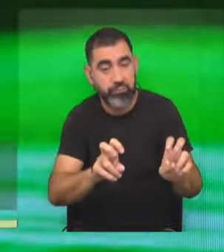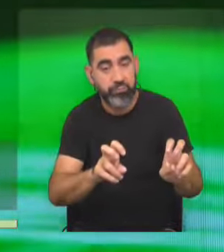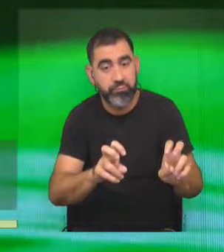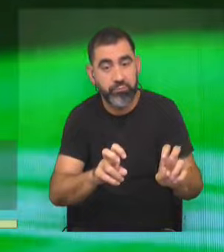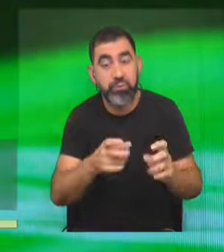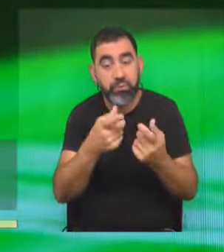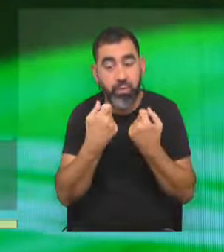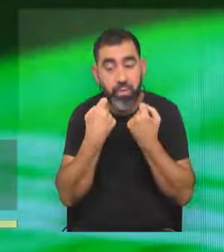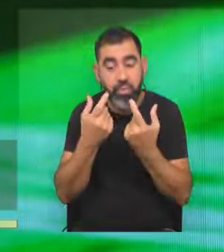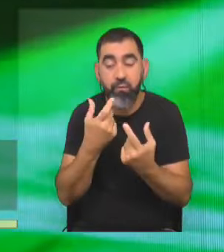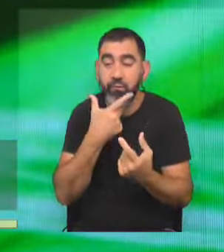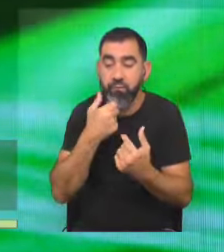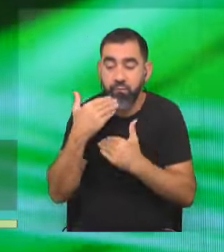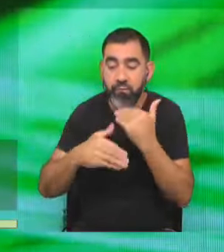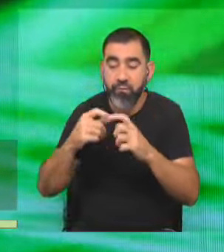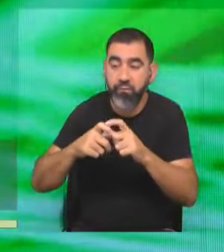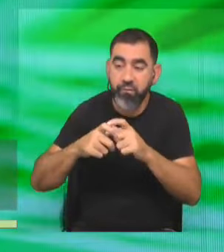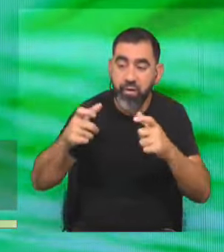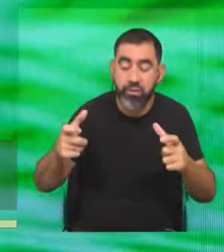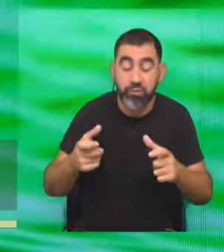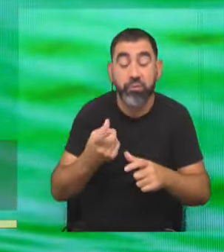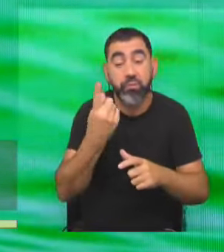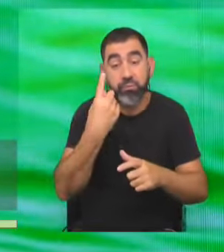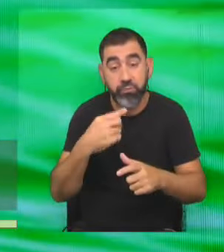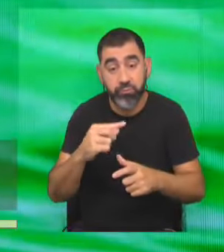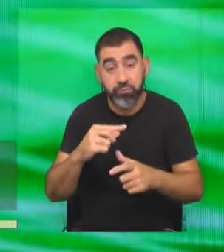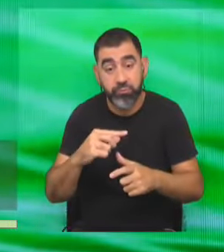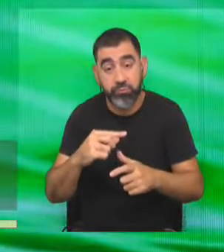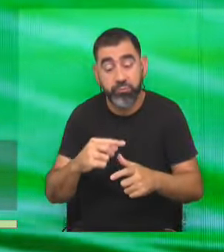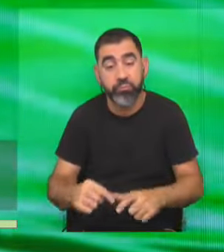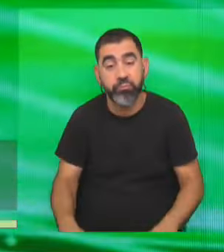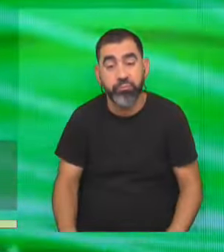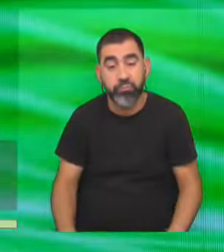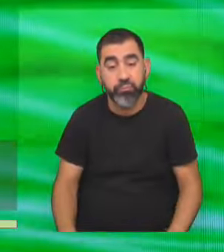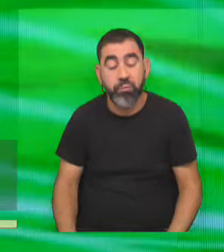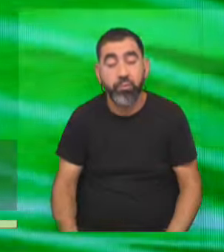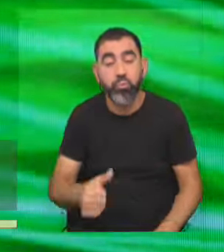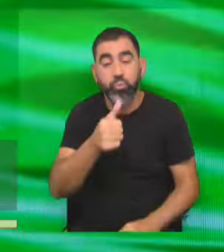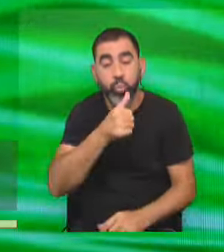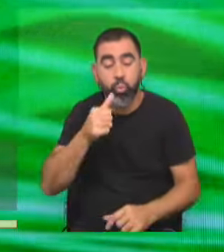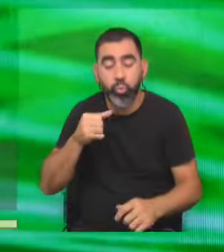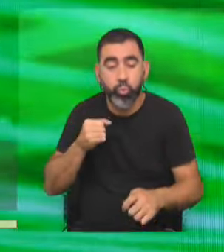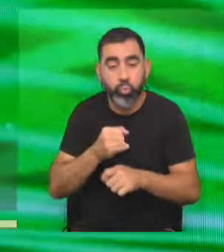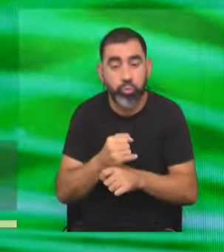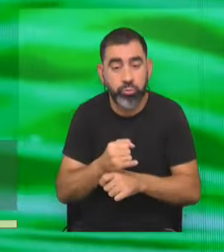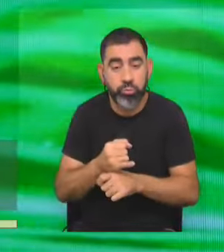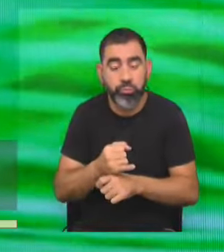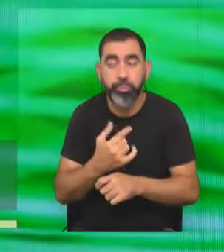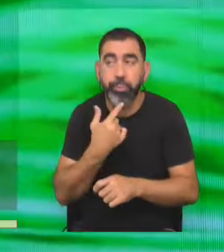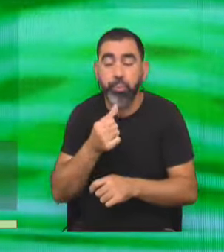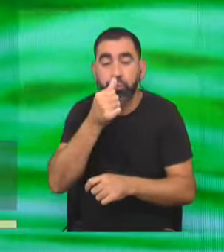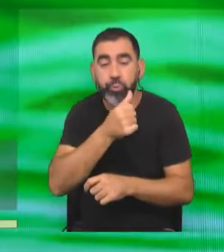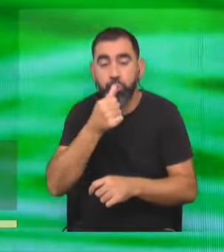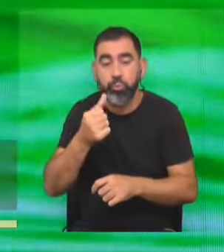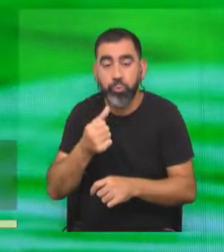facilitadores del crimen organizado yo creo que nos lleva a este nos lleva a soluciones equivocadas nos lleva al tipo de solución que